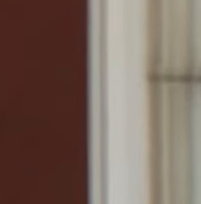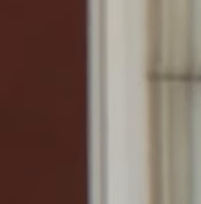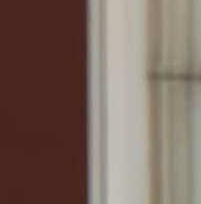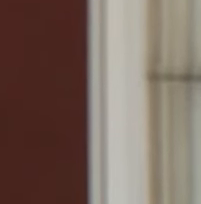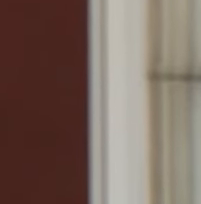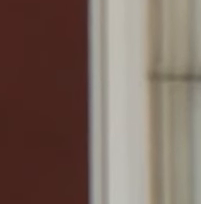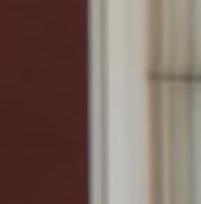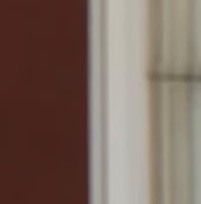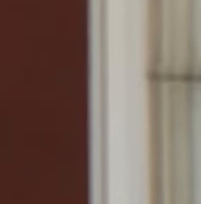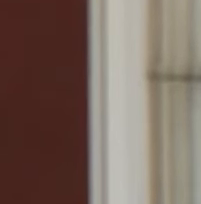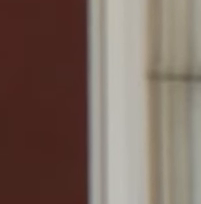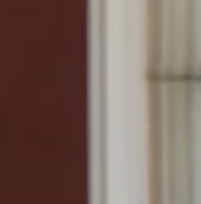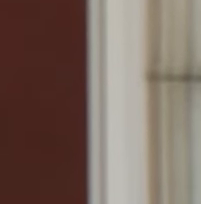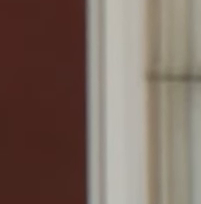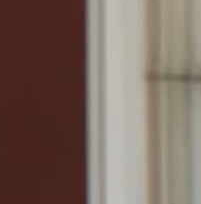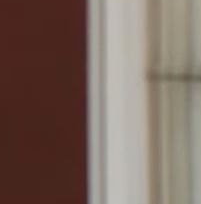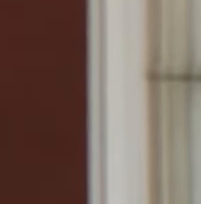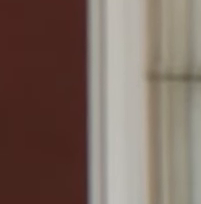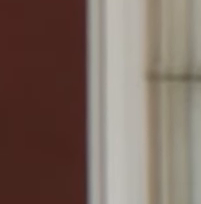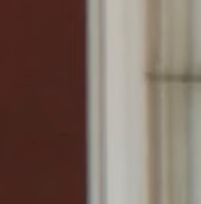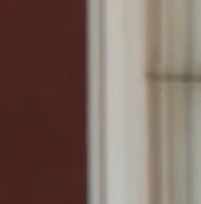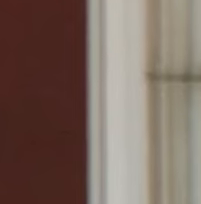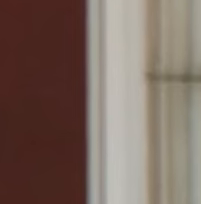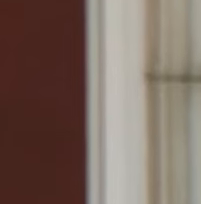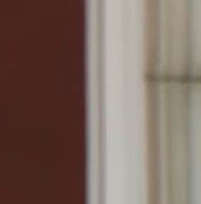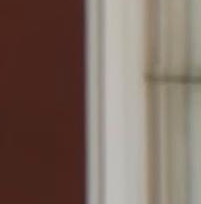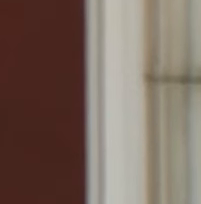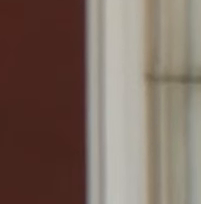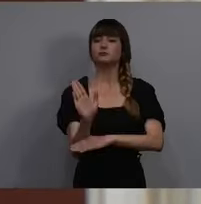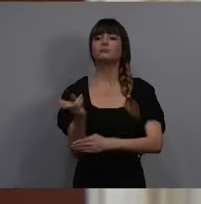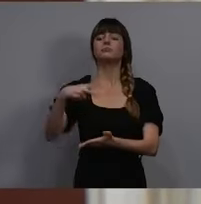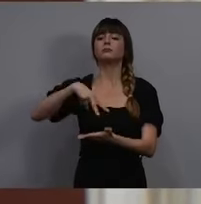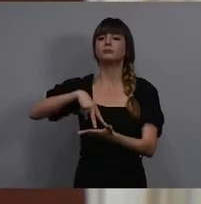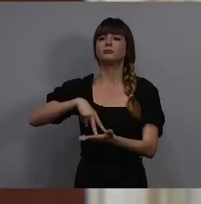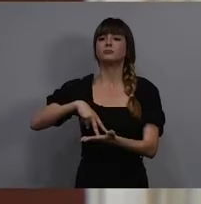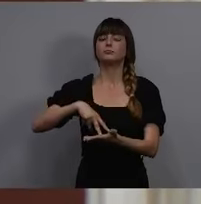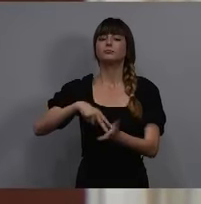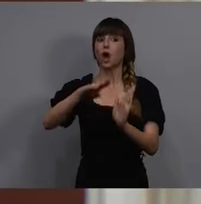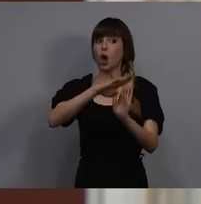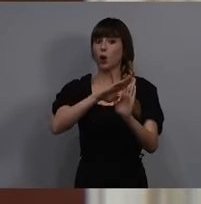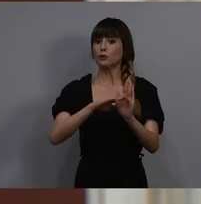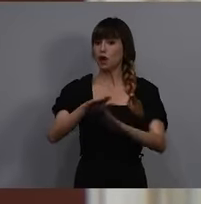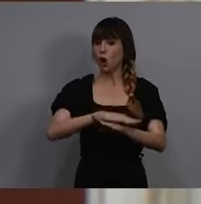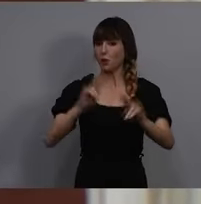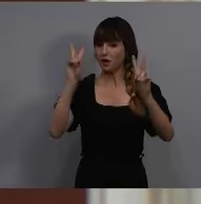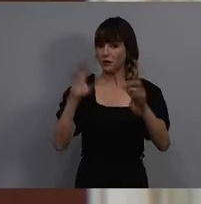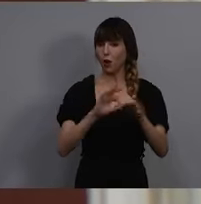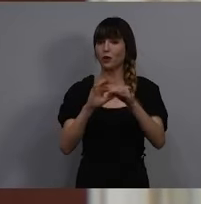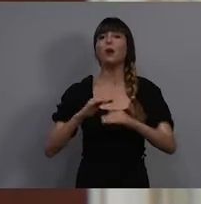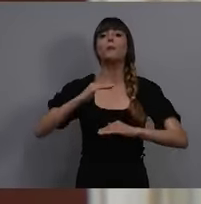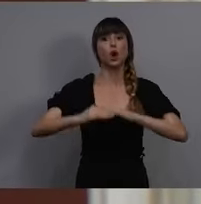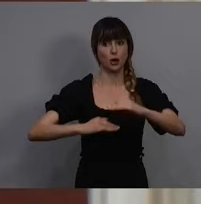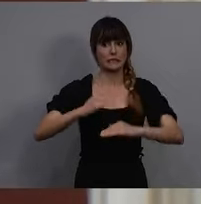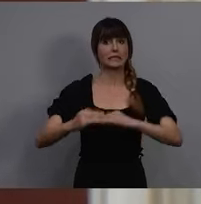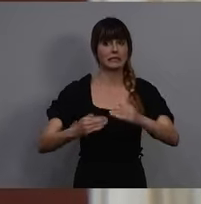Buenos días comparezco para dar a conocer la composición del nuevo gobierno de coalición progresista